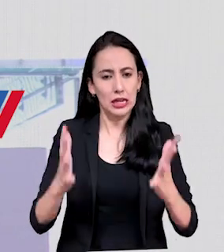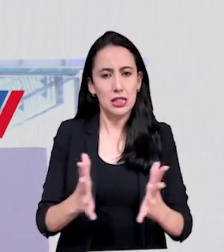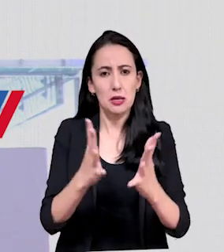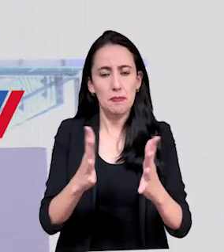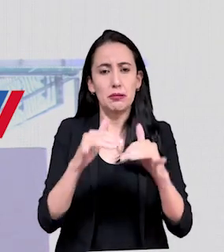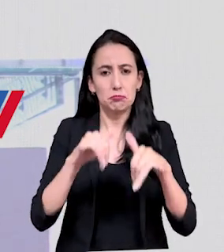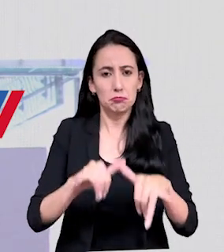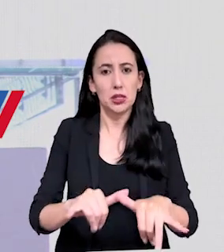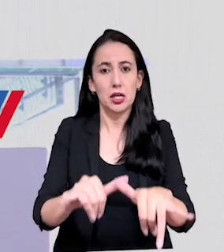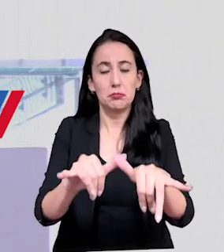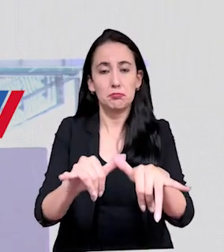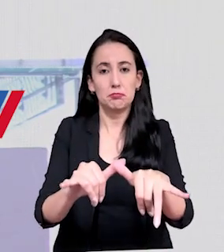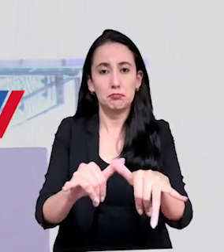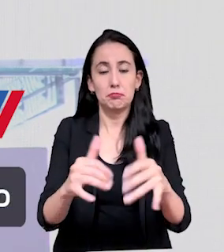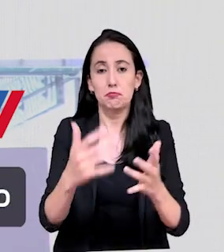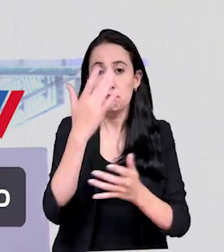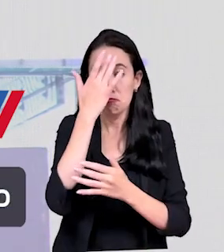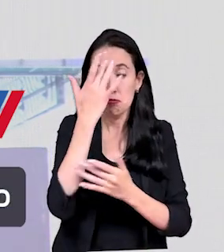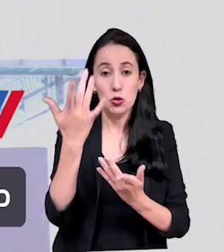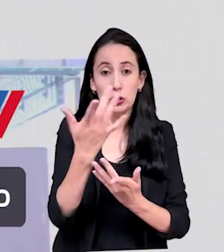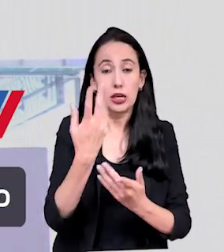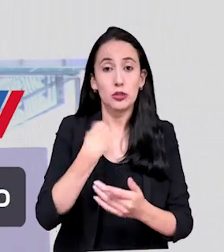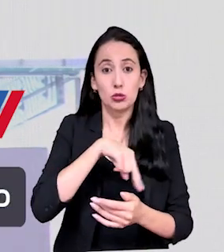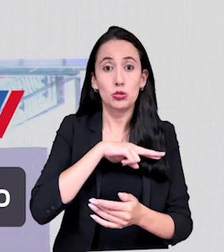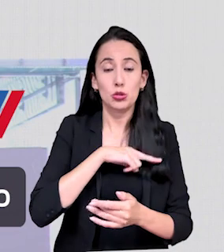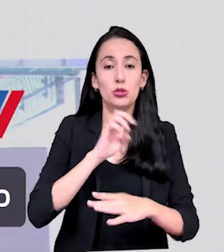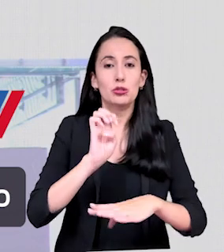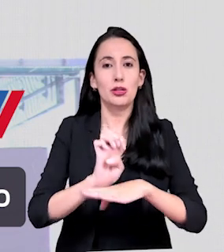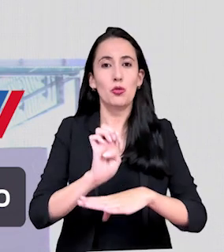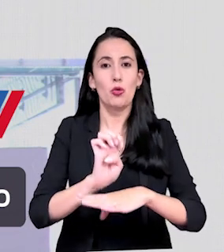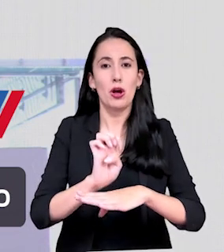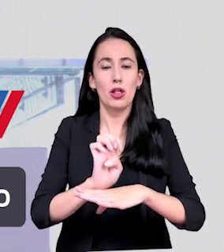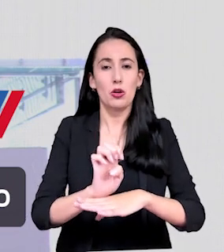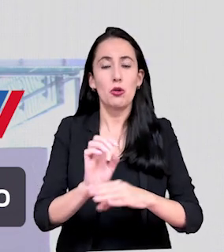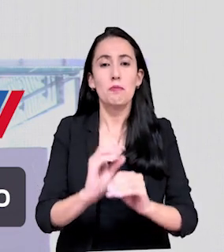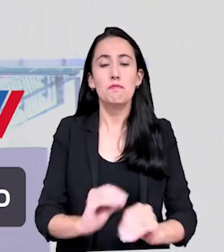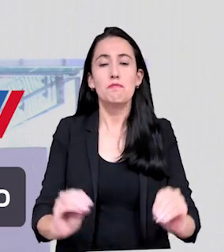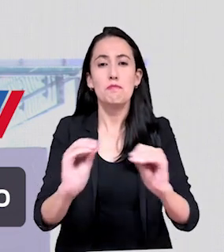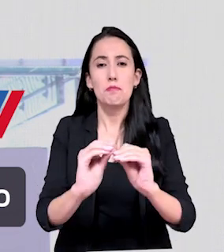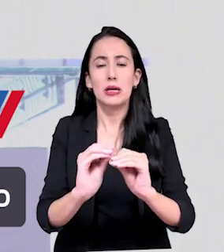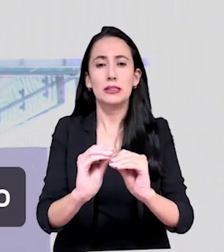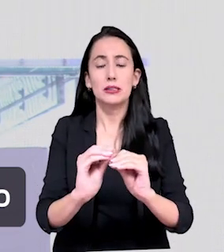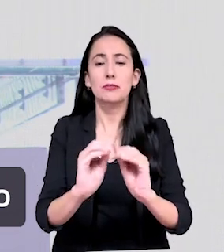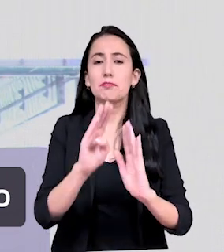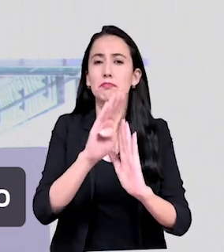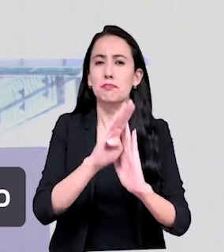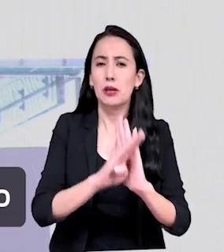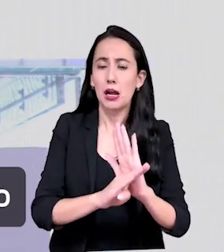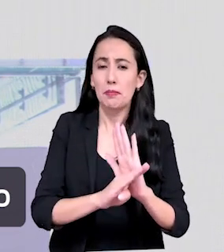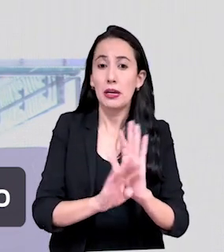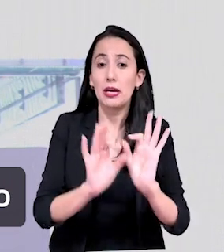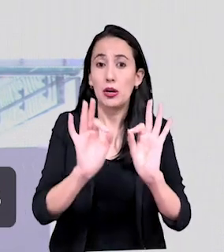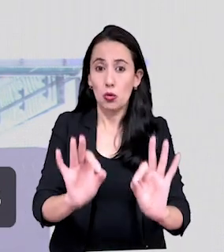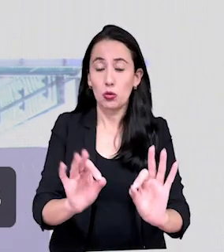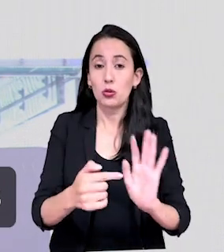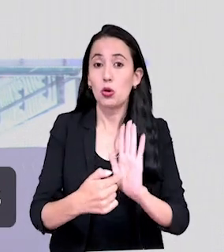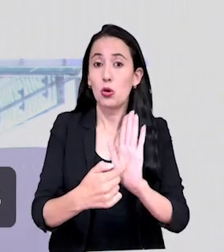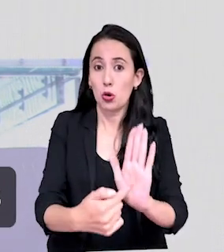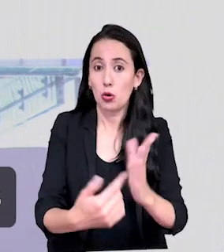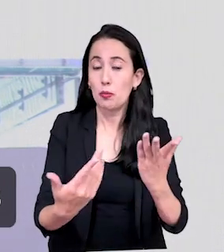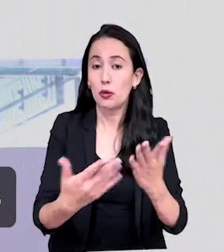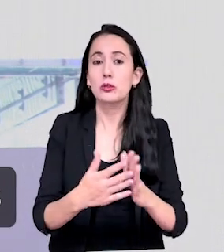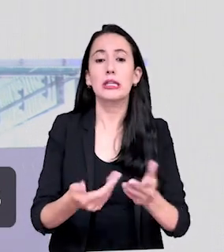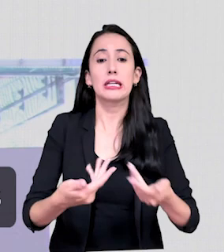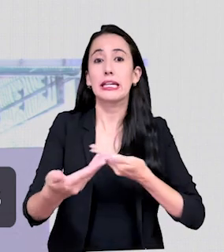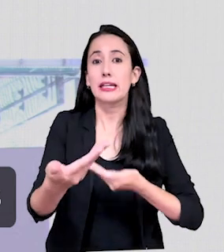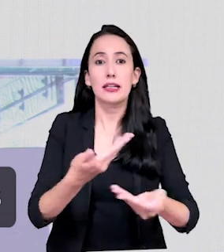a seguir adelante. Y nosotros como Ecuador, cuando el momento nos llame,